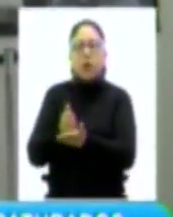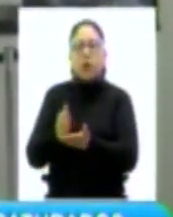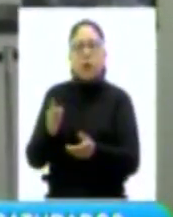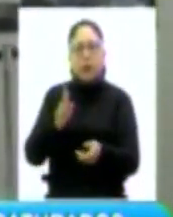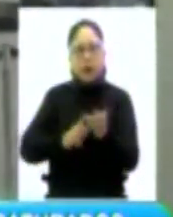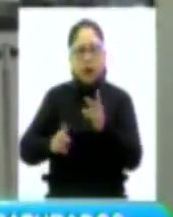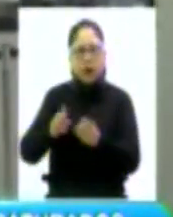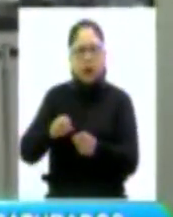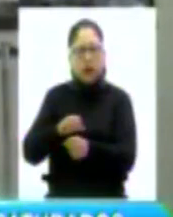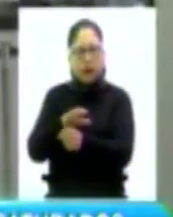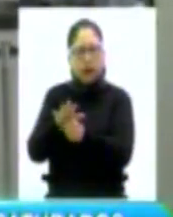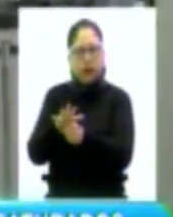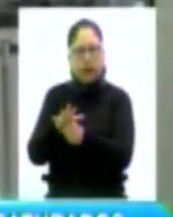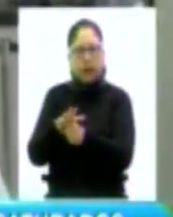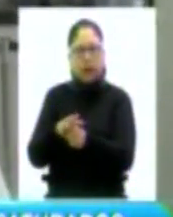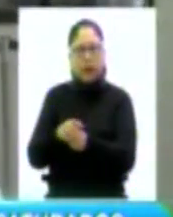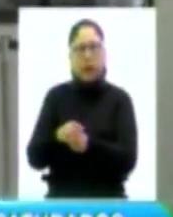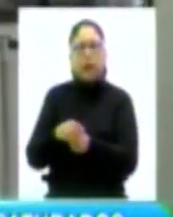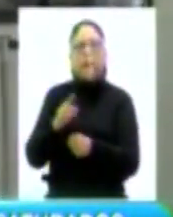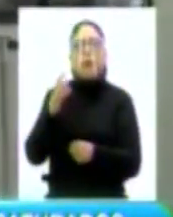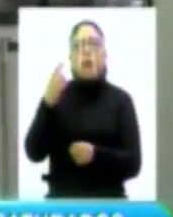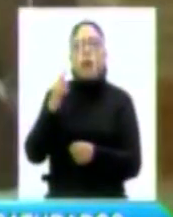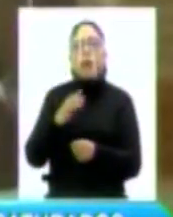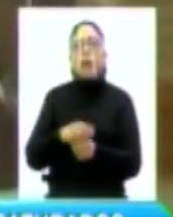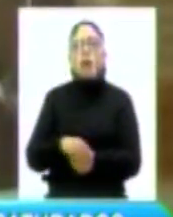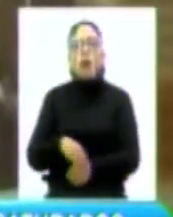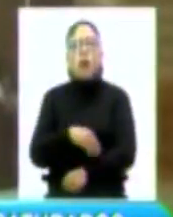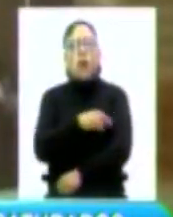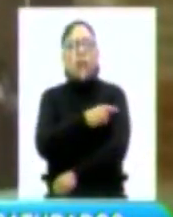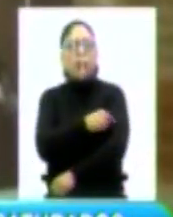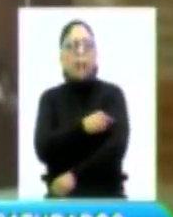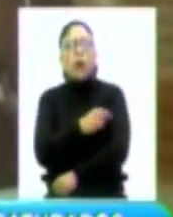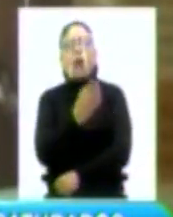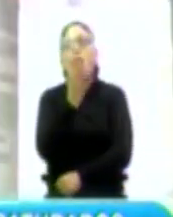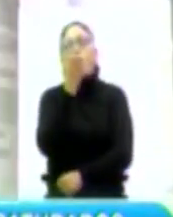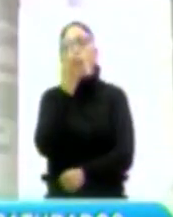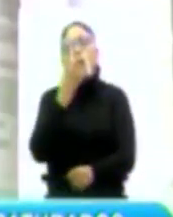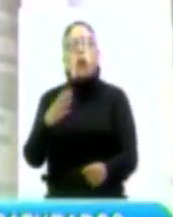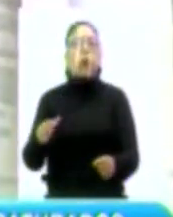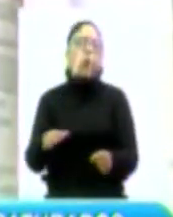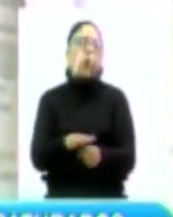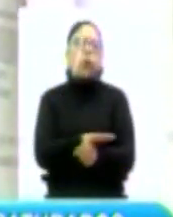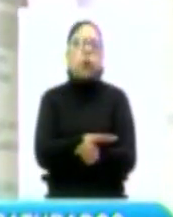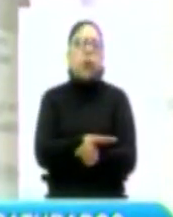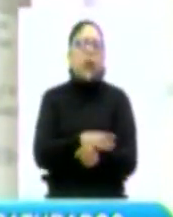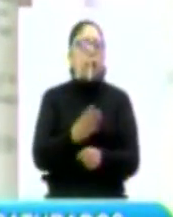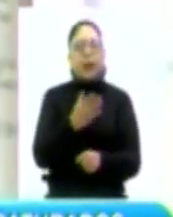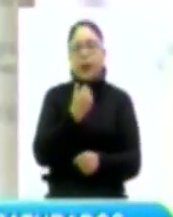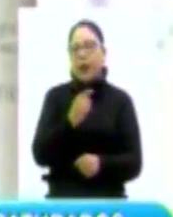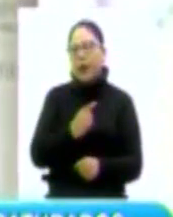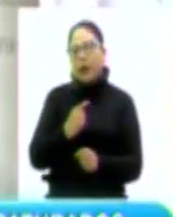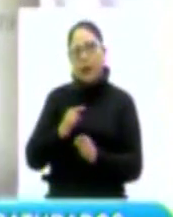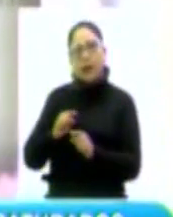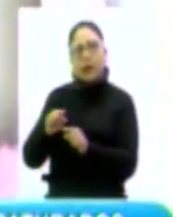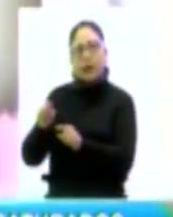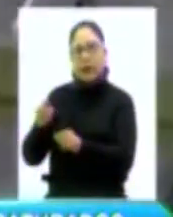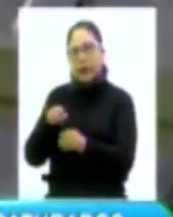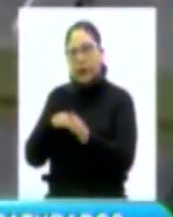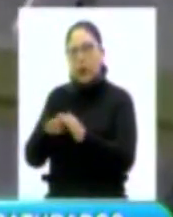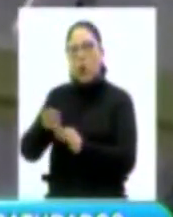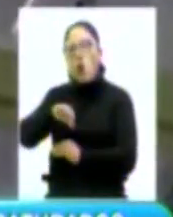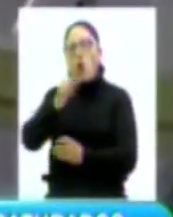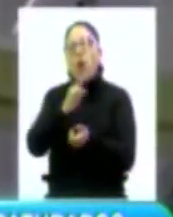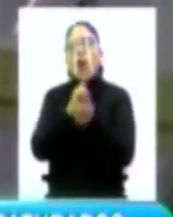pacientes. ¿Eso para qué? Para descongestionar nuestras terapias intensivas y poder llevar a un lugar donde le asista la atención